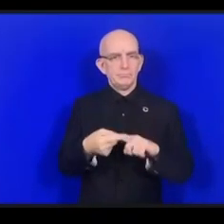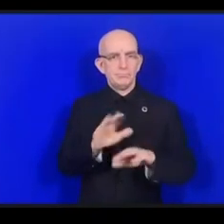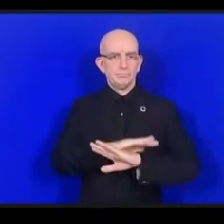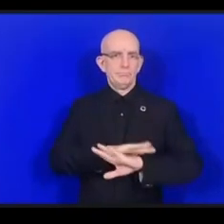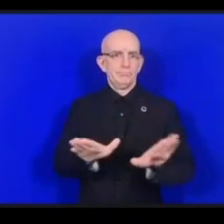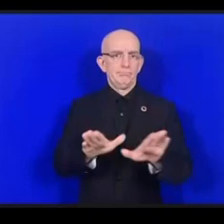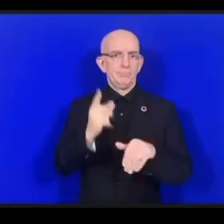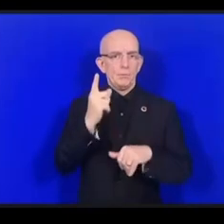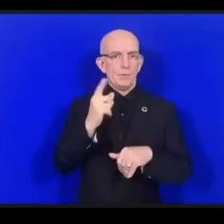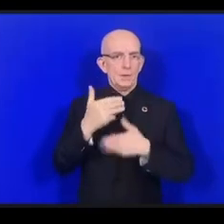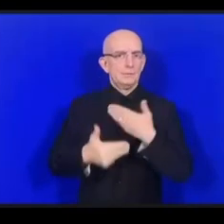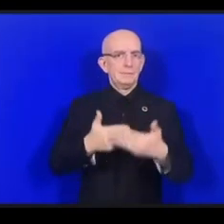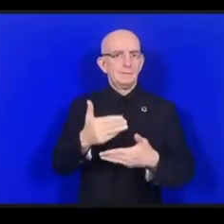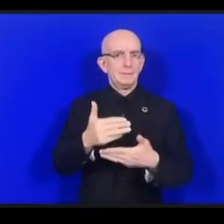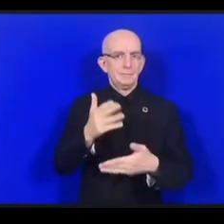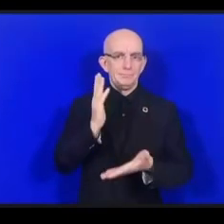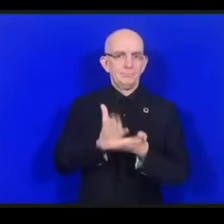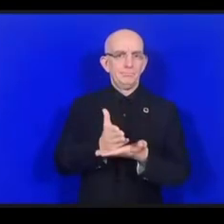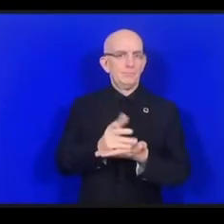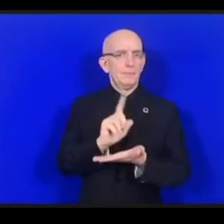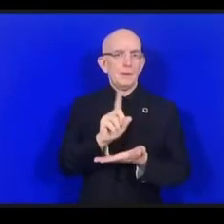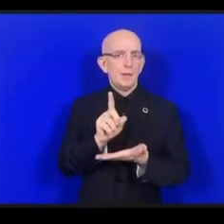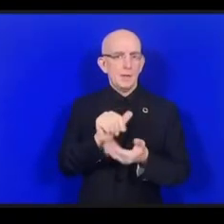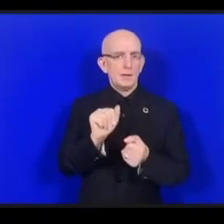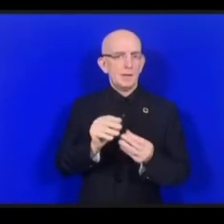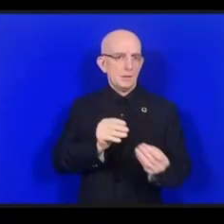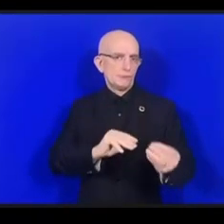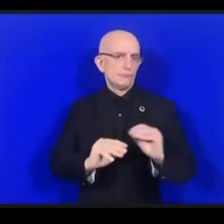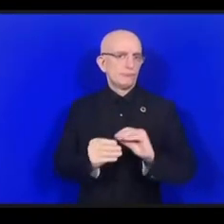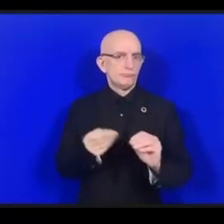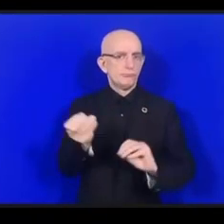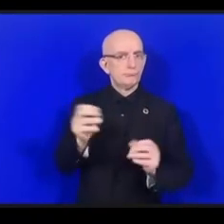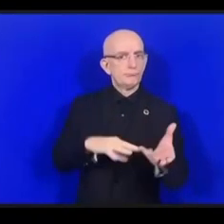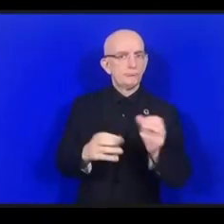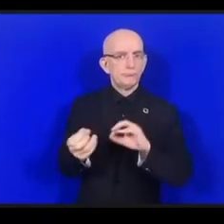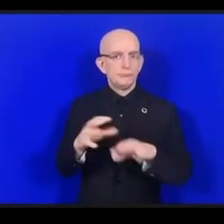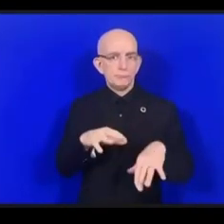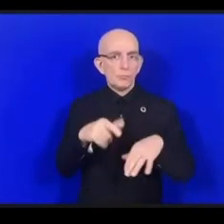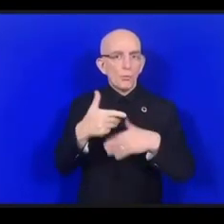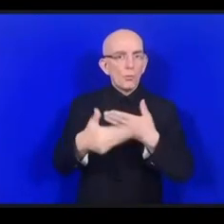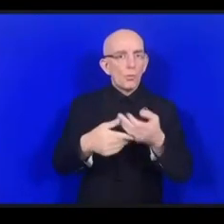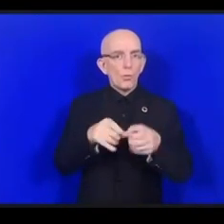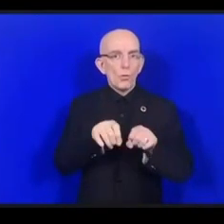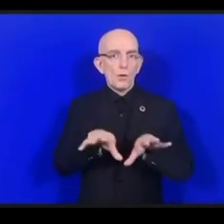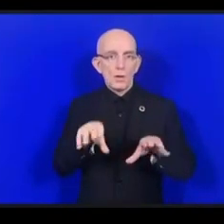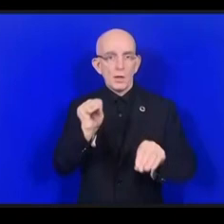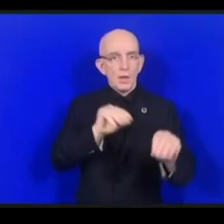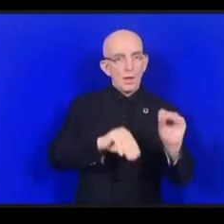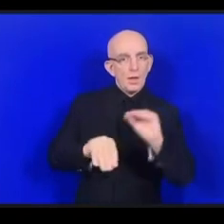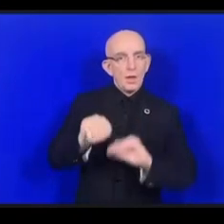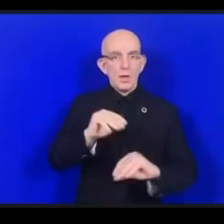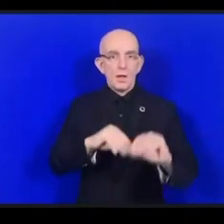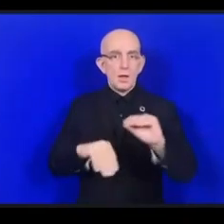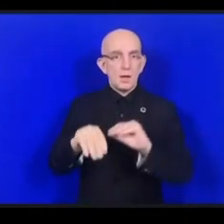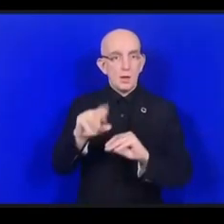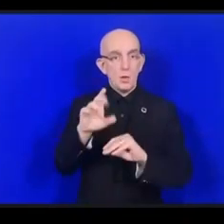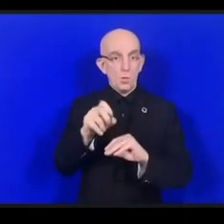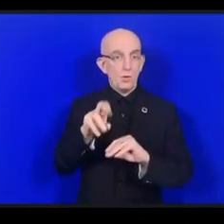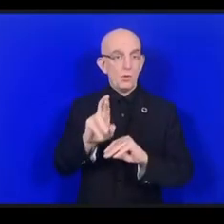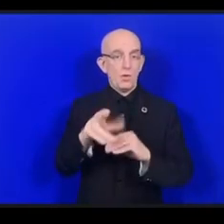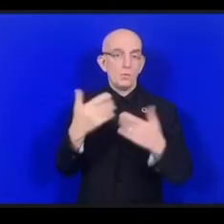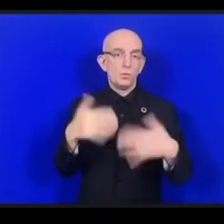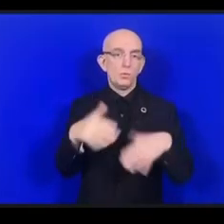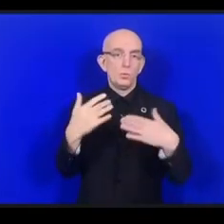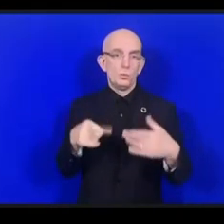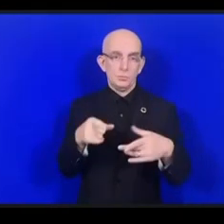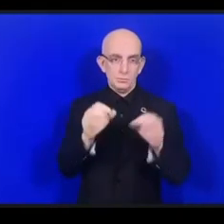oer realmente Versa sobre una distribución necesaria Y esto es algo capital cuando